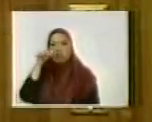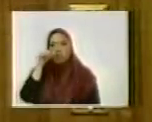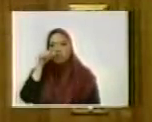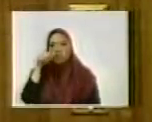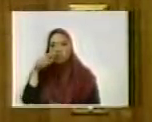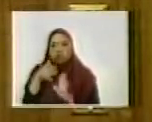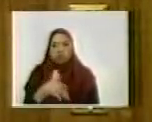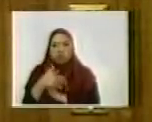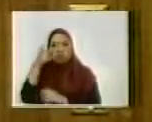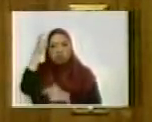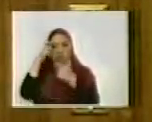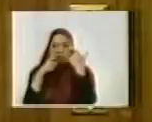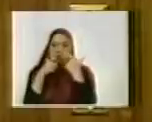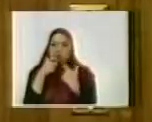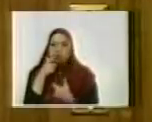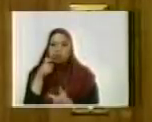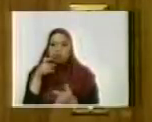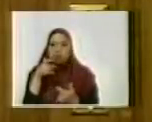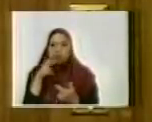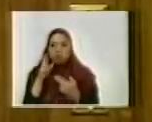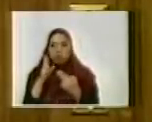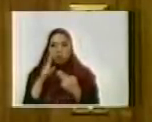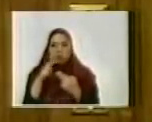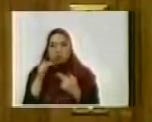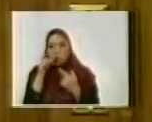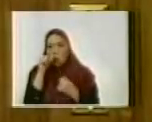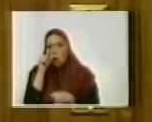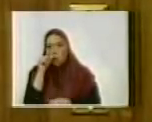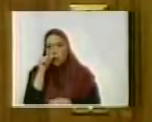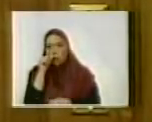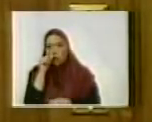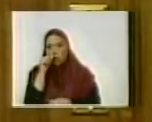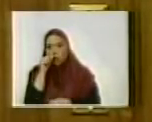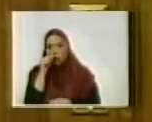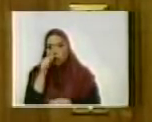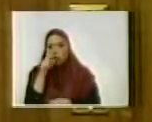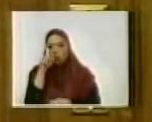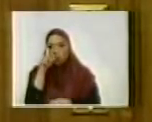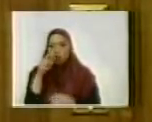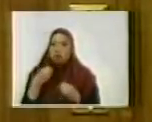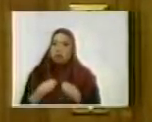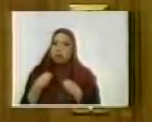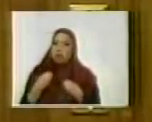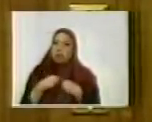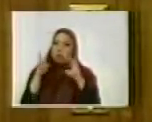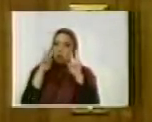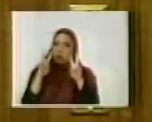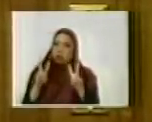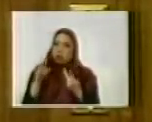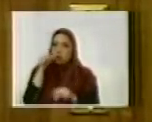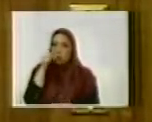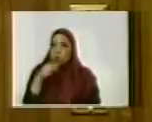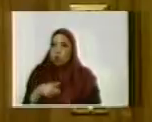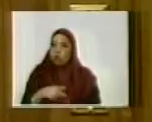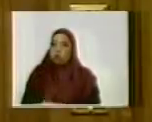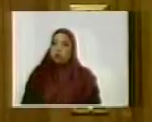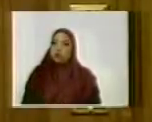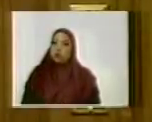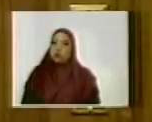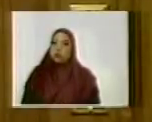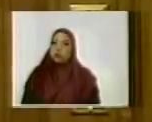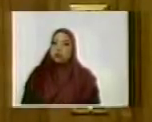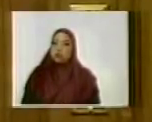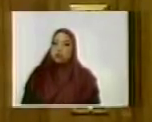eso Chávez, que también era un hombre que miraba bien con su buen olfato a